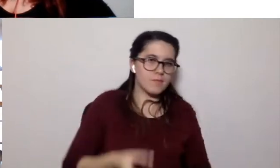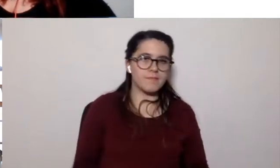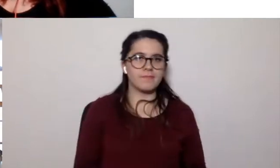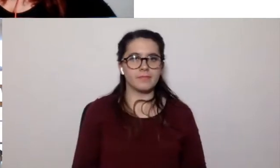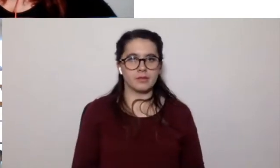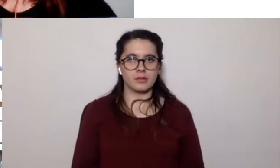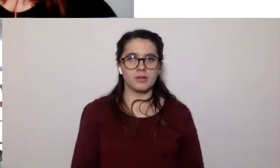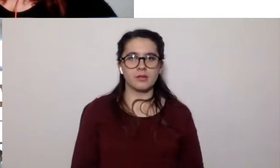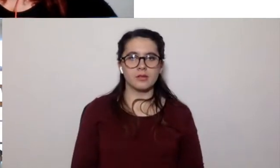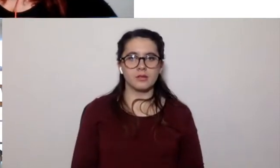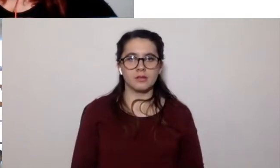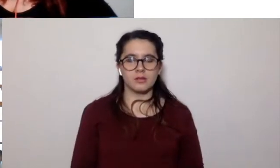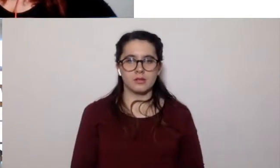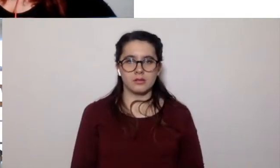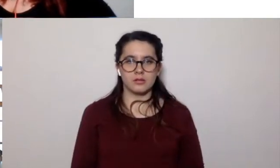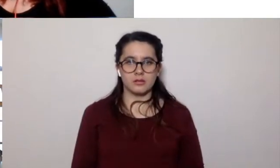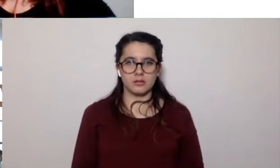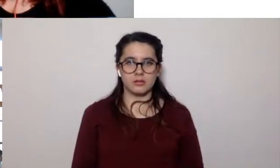ser otra herramienta